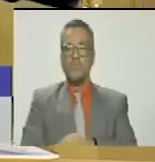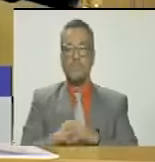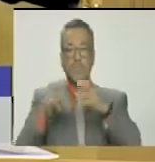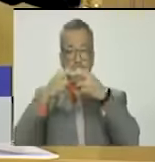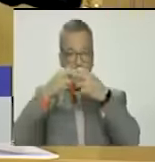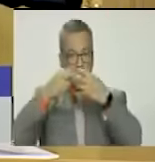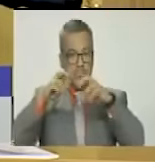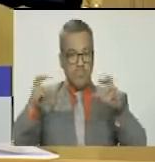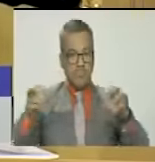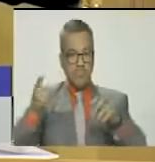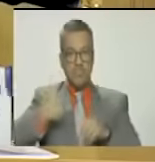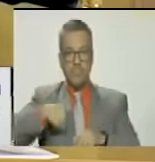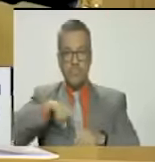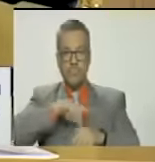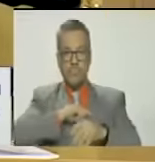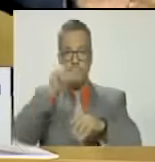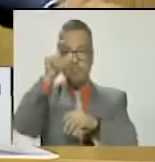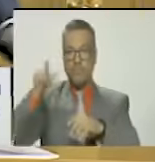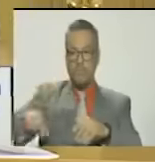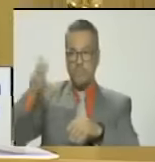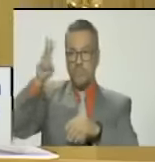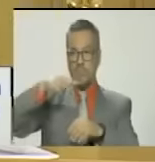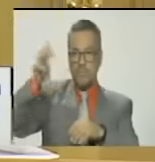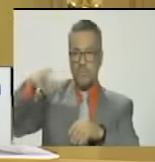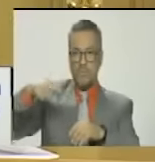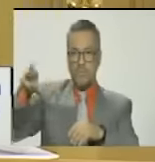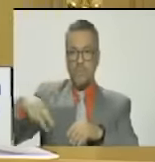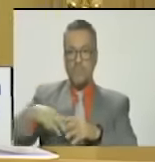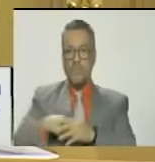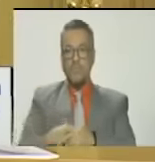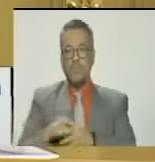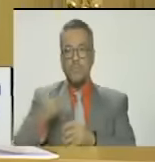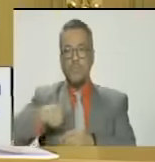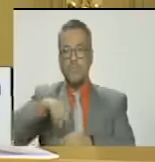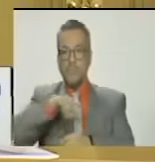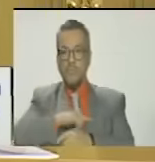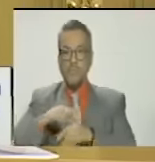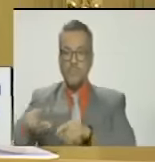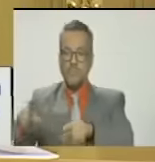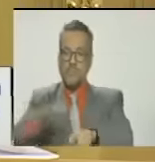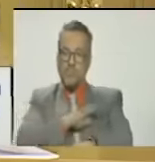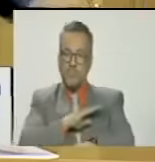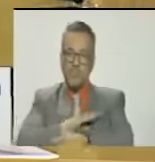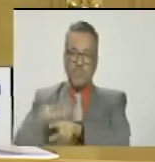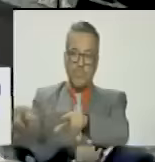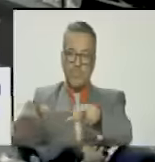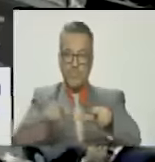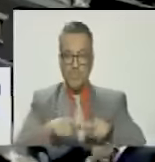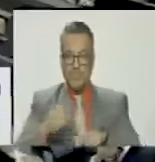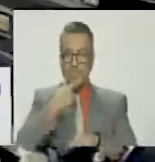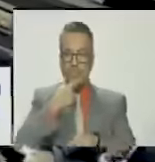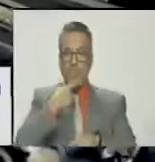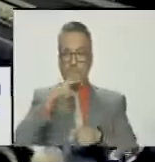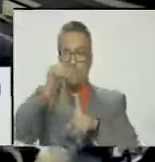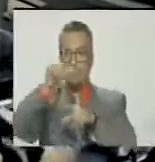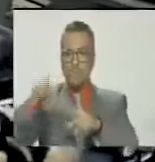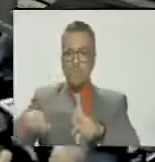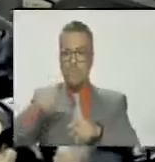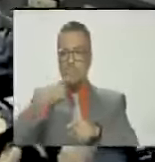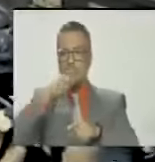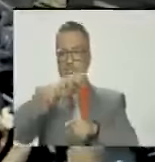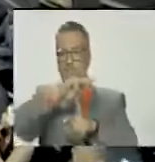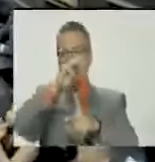tema de nuestra Guayana Esequiba, nuestro territorio Esequibo, este hermoso mapa que vemos